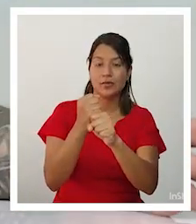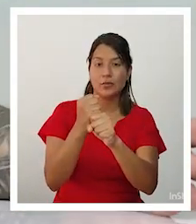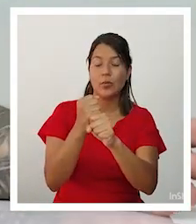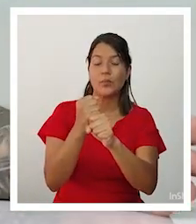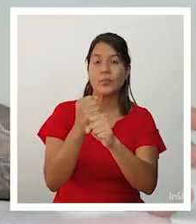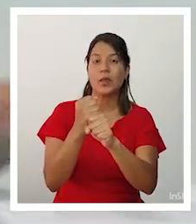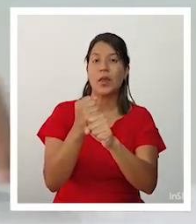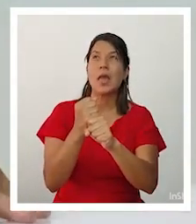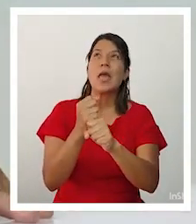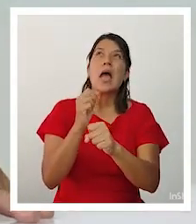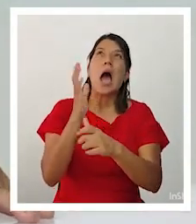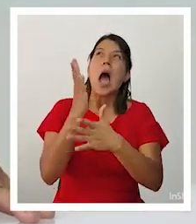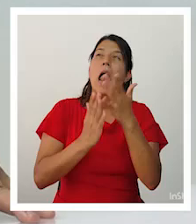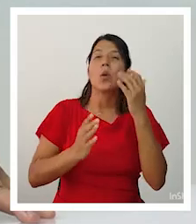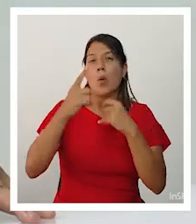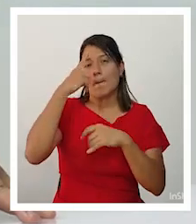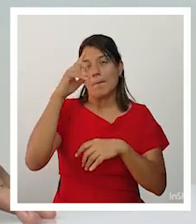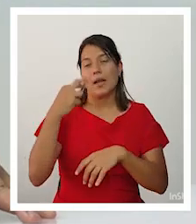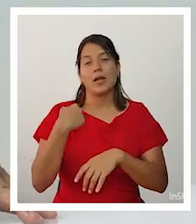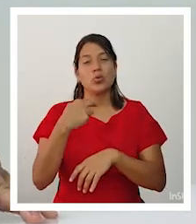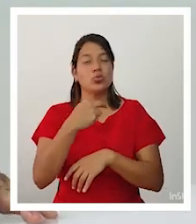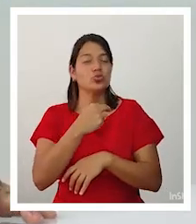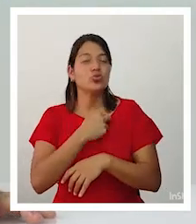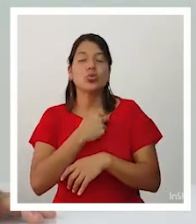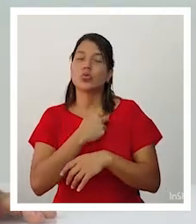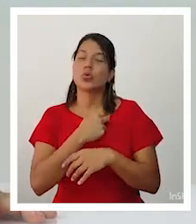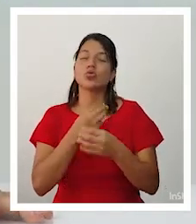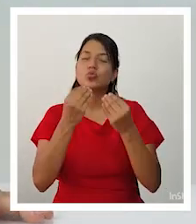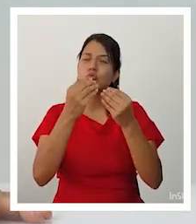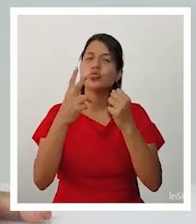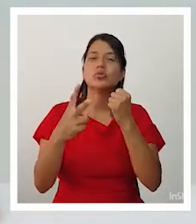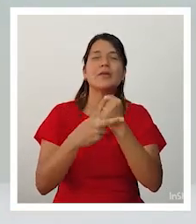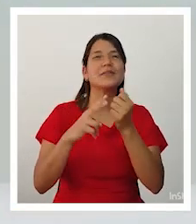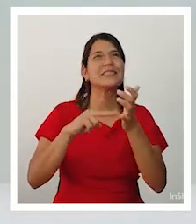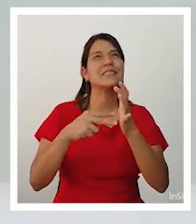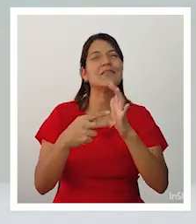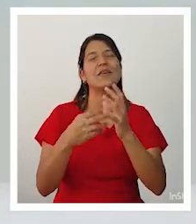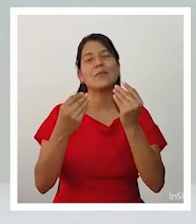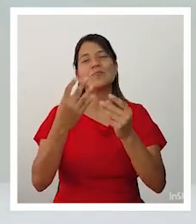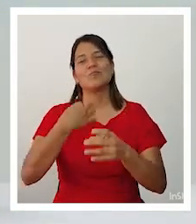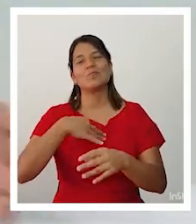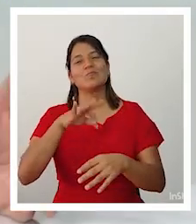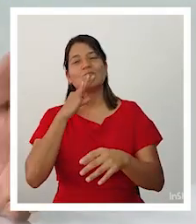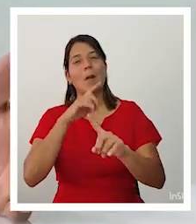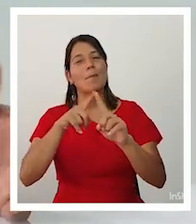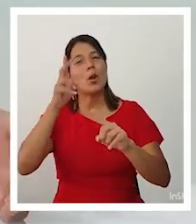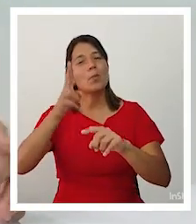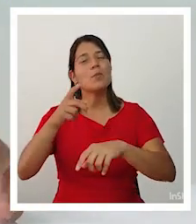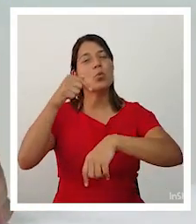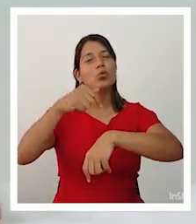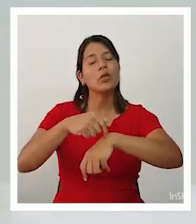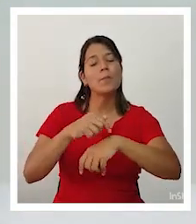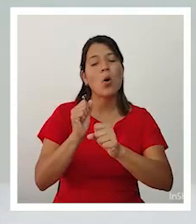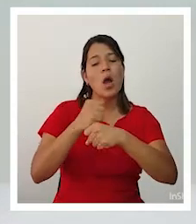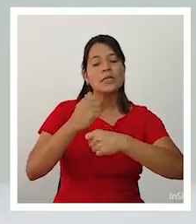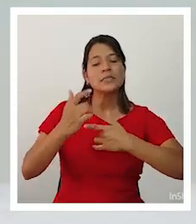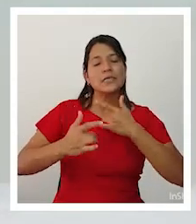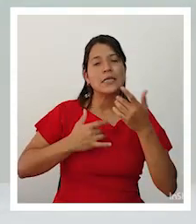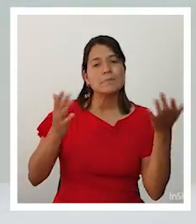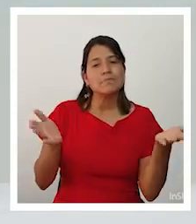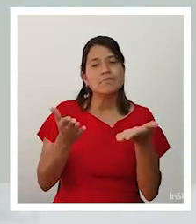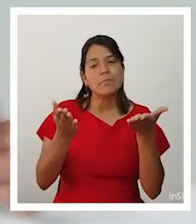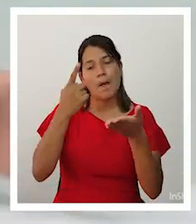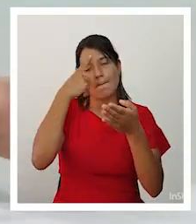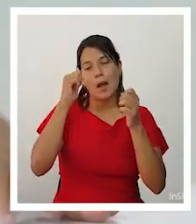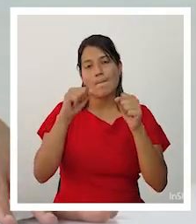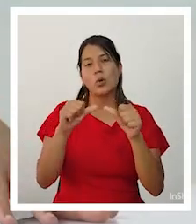Es algo que para nosotros ha sido en muchas ocasiones frustrante, pero a la misma vez nos motiva para poder